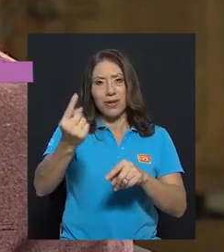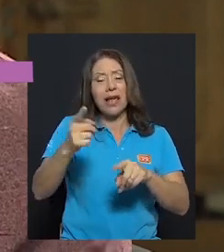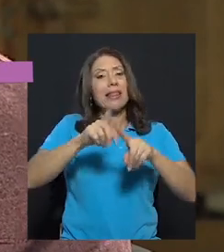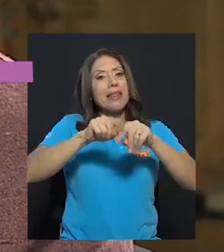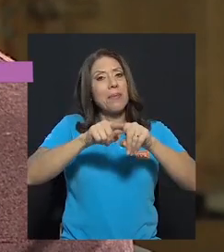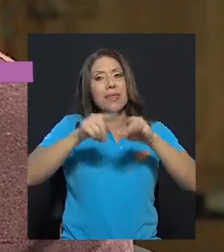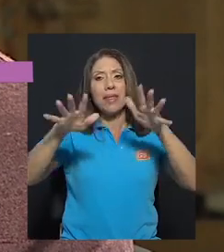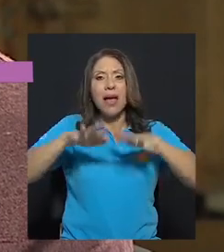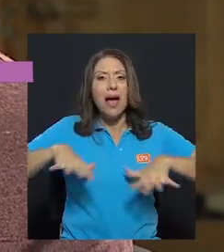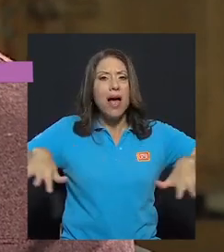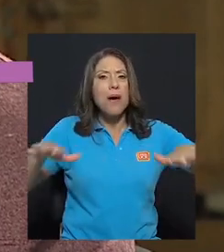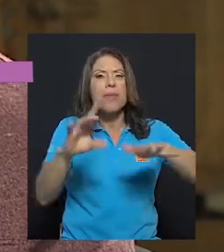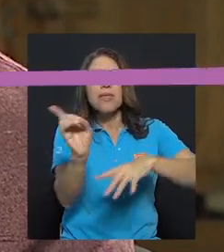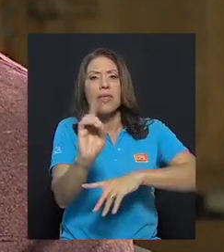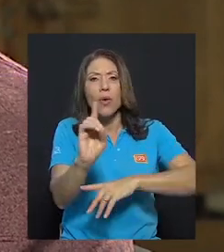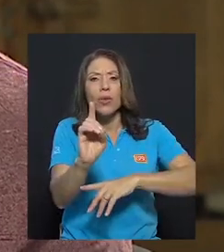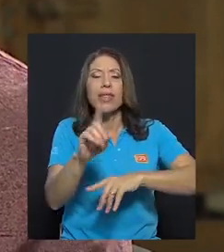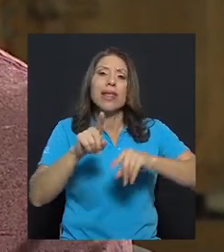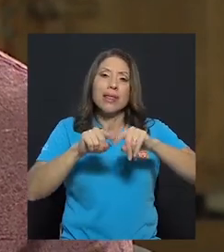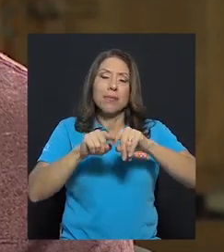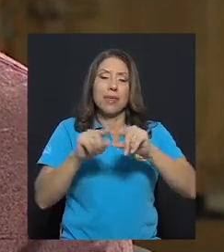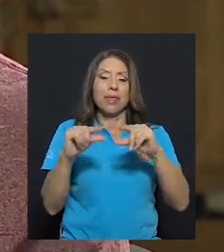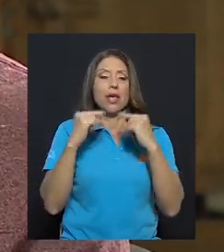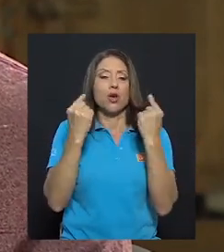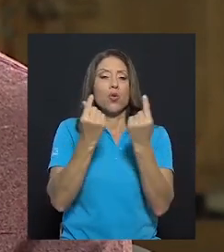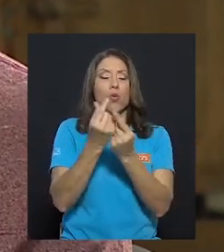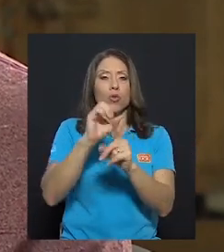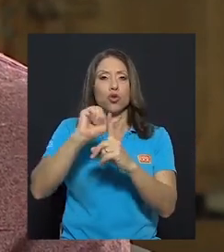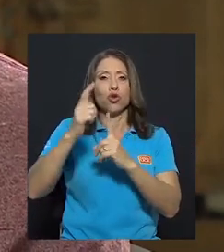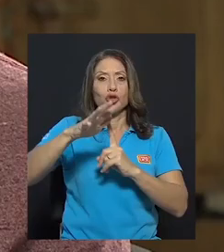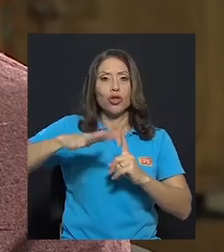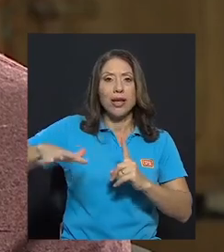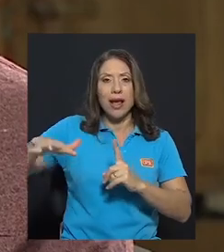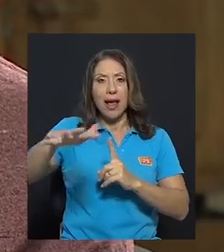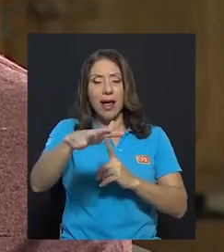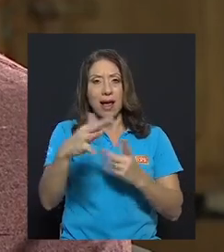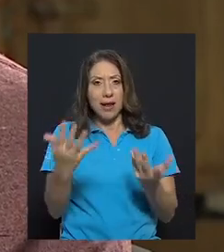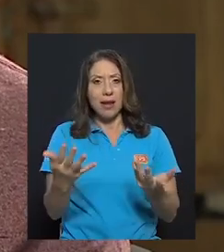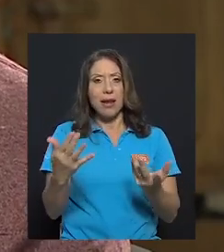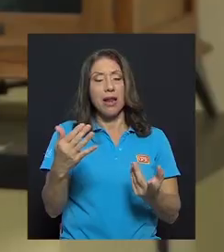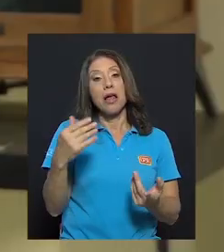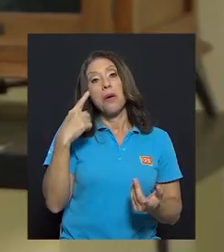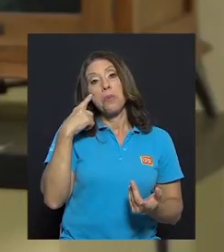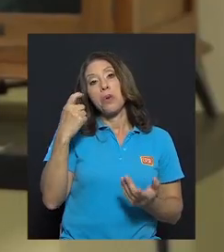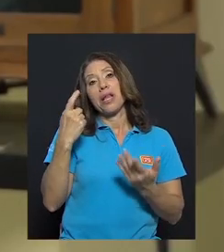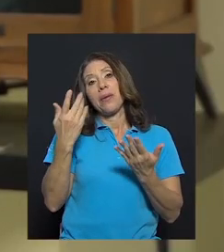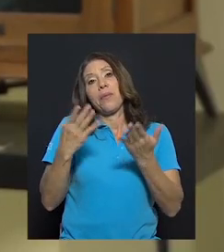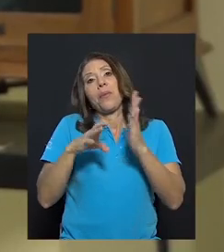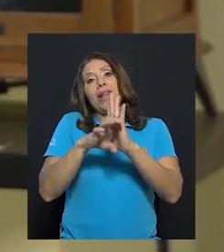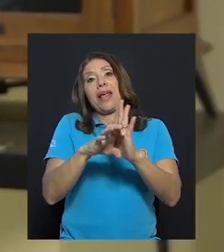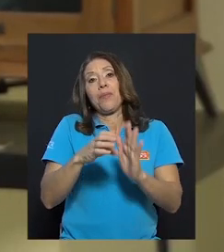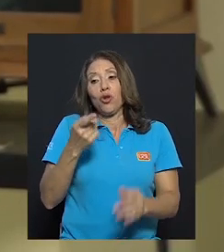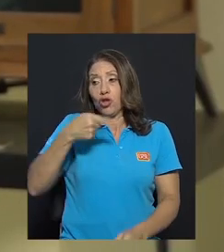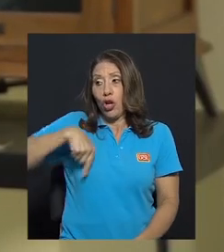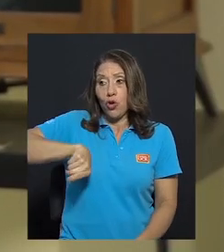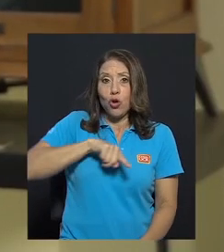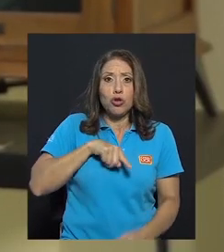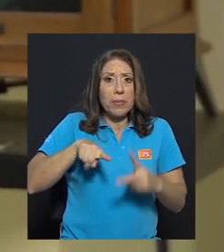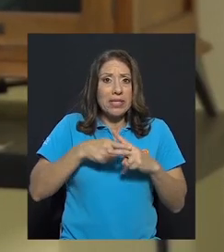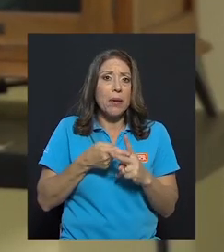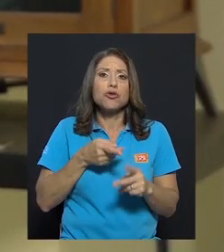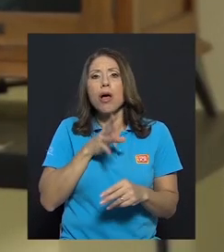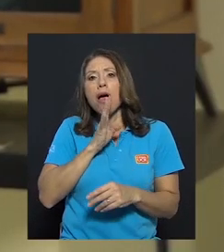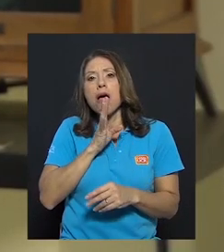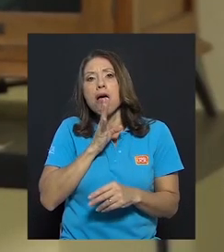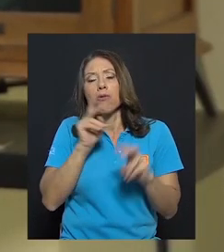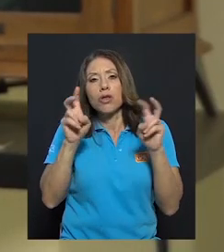variar muchísimo en el ambiente en donde esté, el círculo social en el cual esté, porque probablemente si acá nosotros empezamos a discutir de algún tema